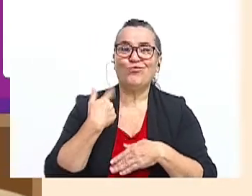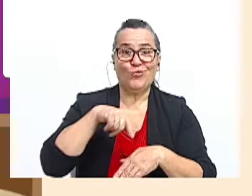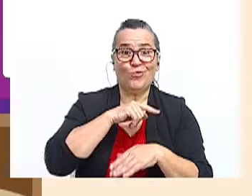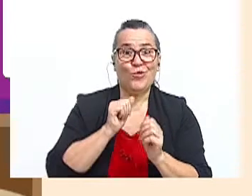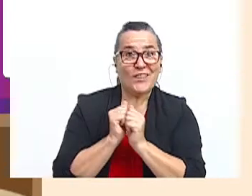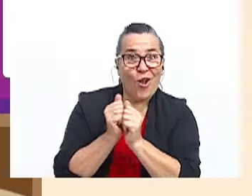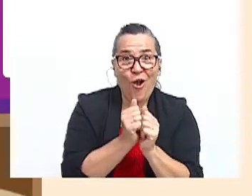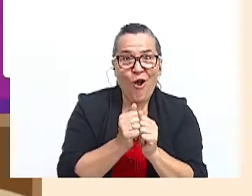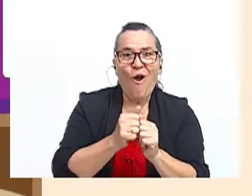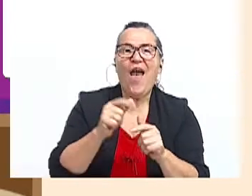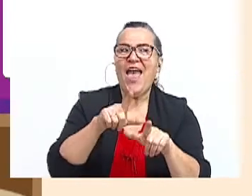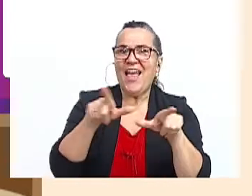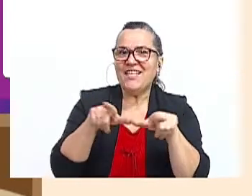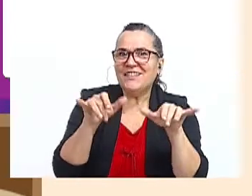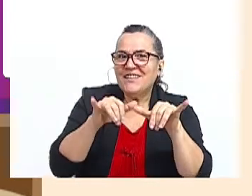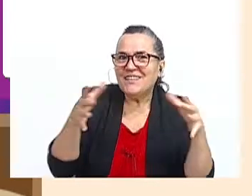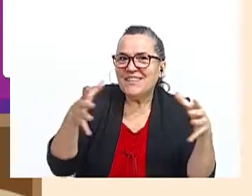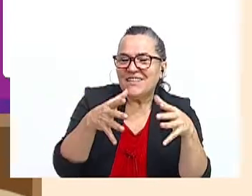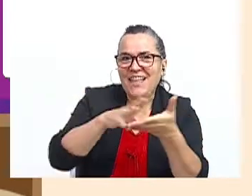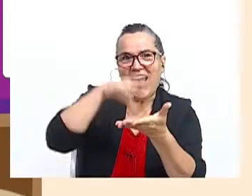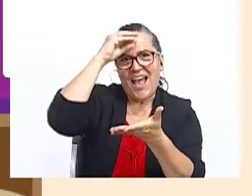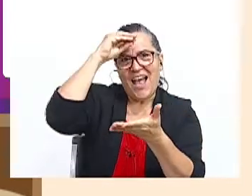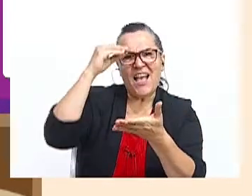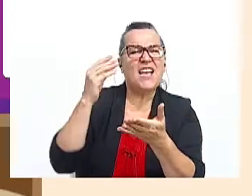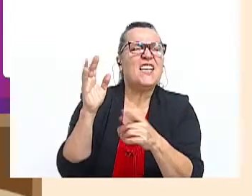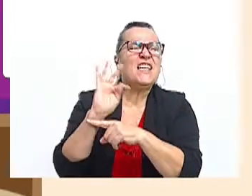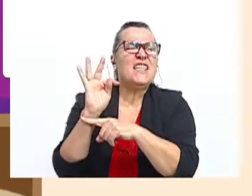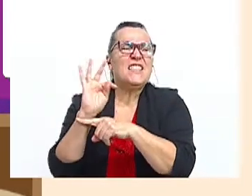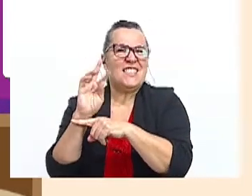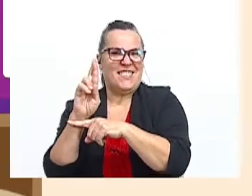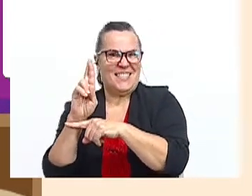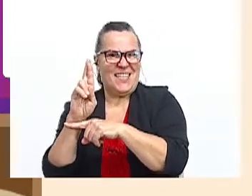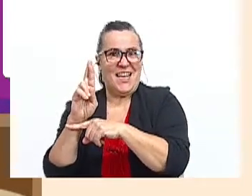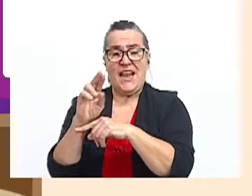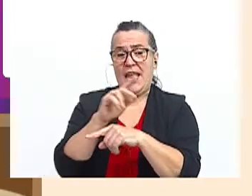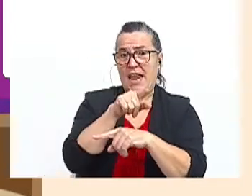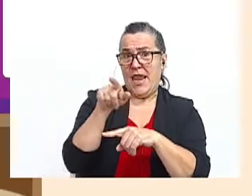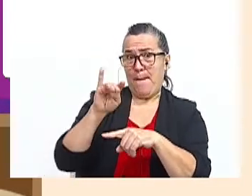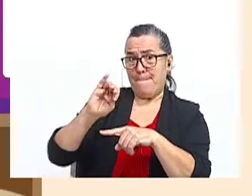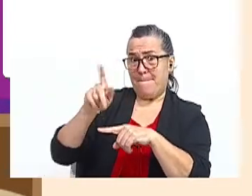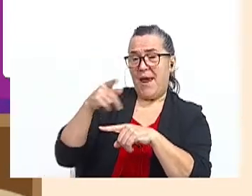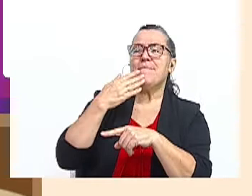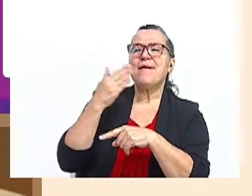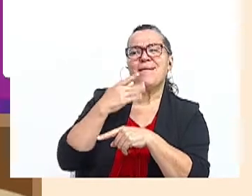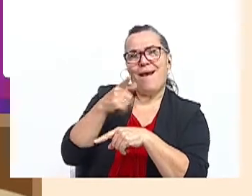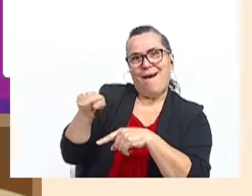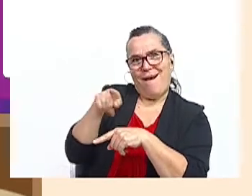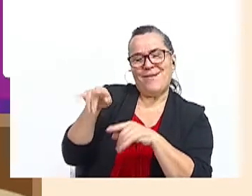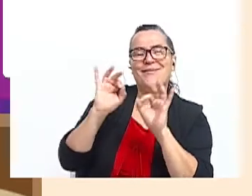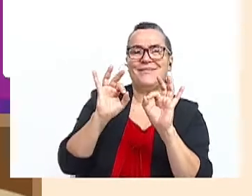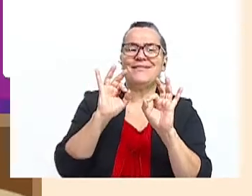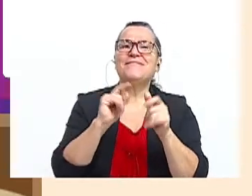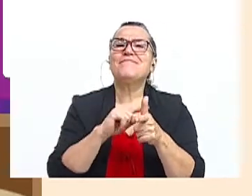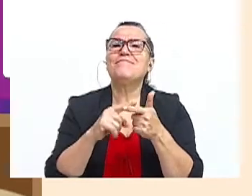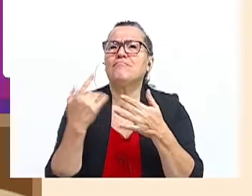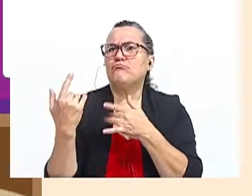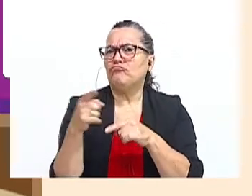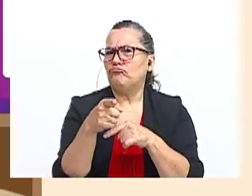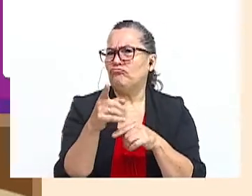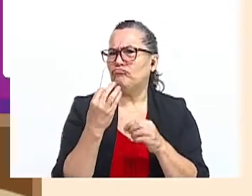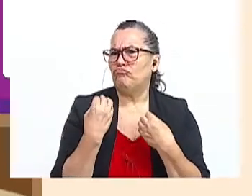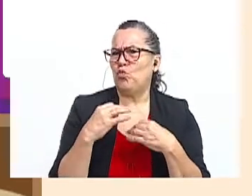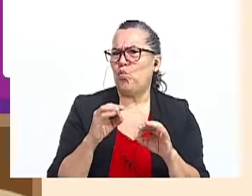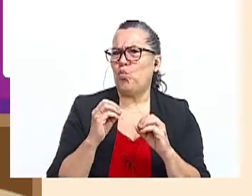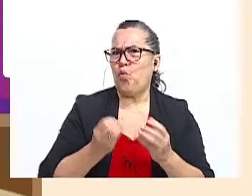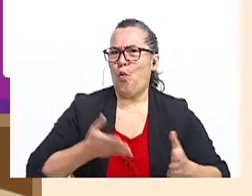compañía en este segmento de aprendizaje que llega gracias al apoyo de Repretel y del Ministerio de Educación Pública. Espero que tengan